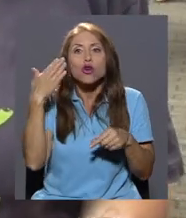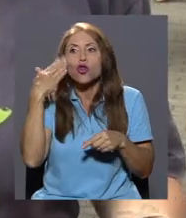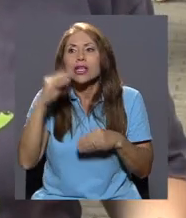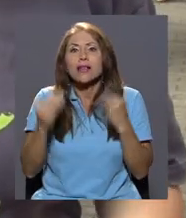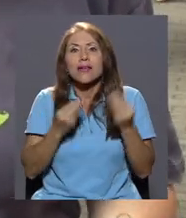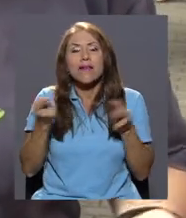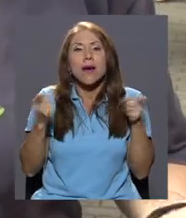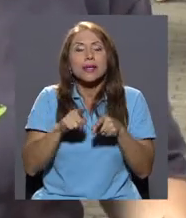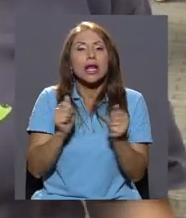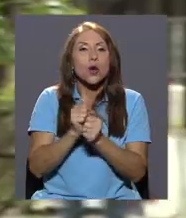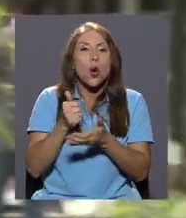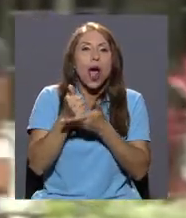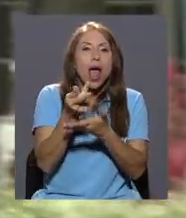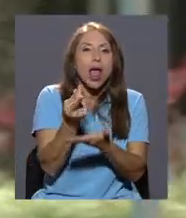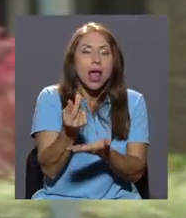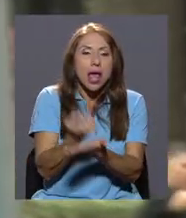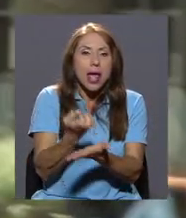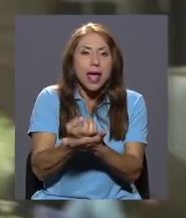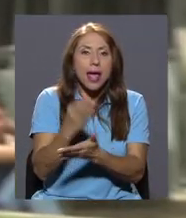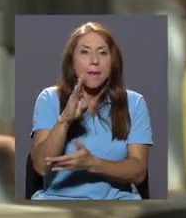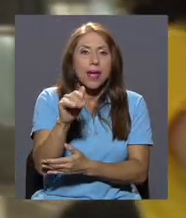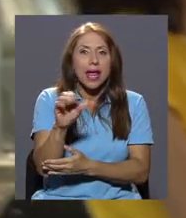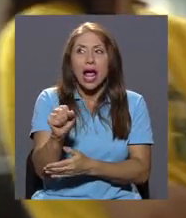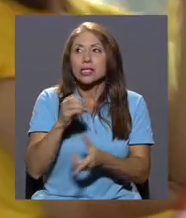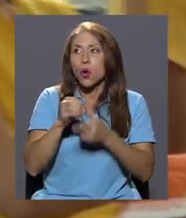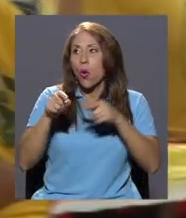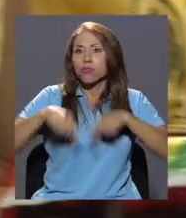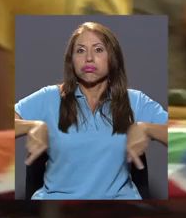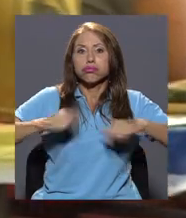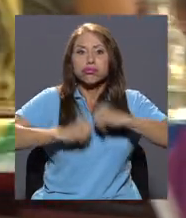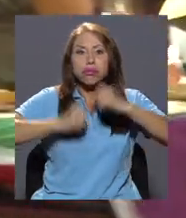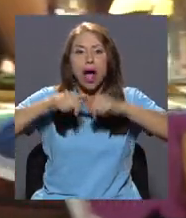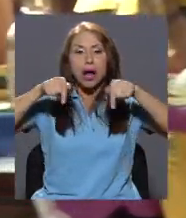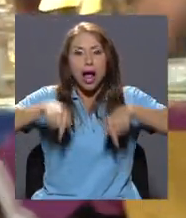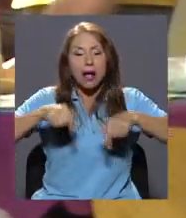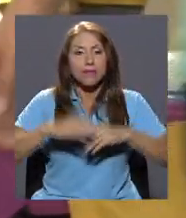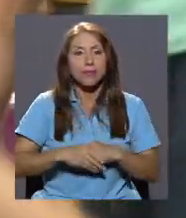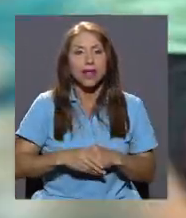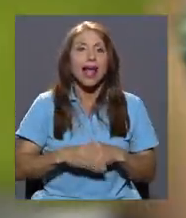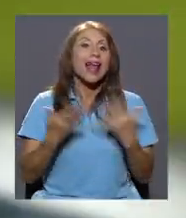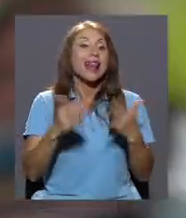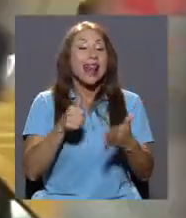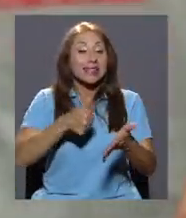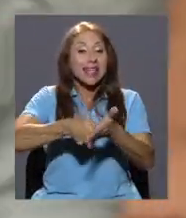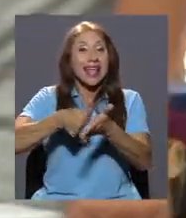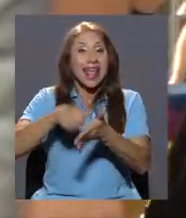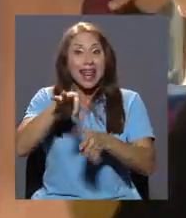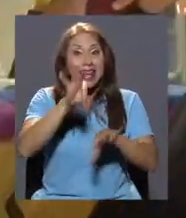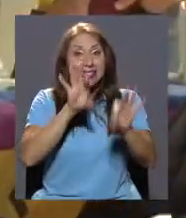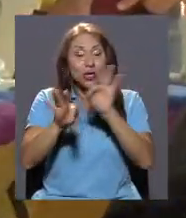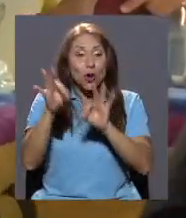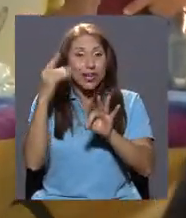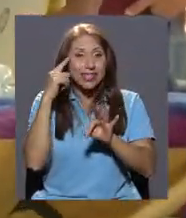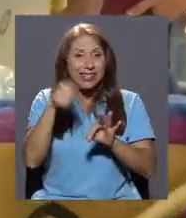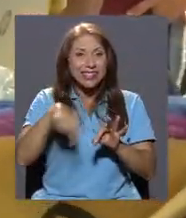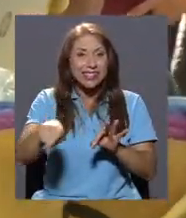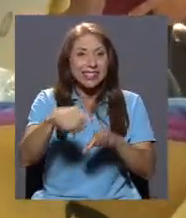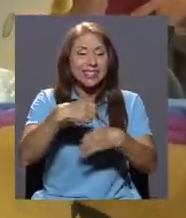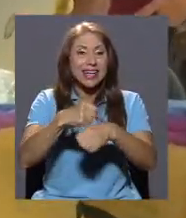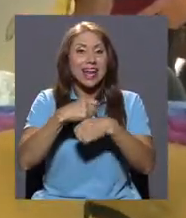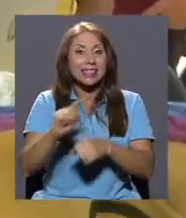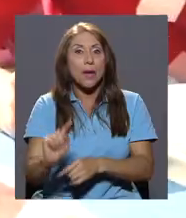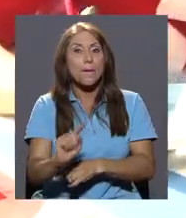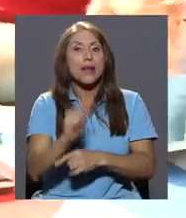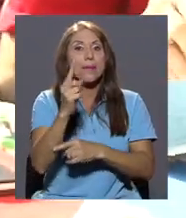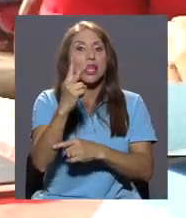becas qué va a pasar con la infraestructura acá en la universidad. Las elecciones para elegir el nuevo directorio de la Federación de Estudiantes de la UCR se